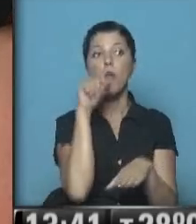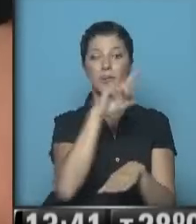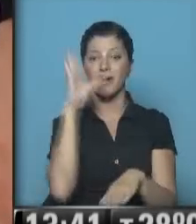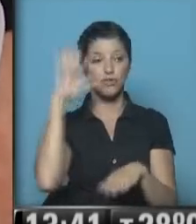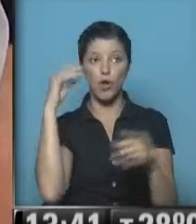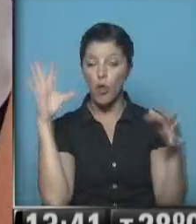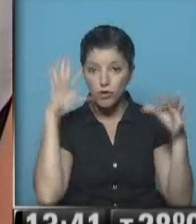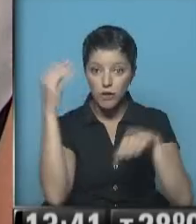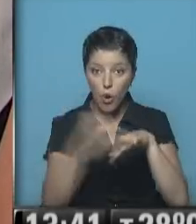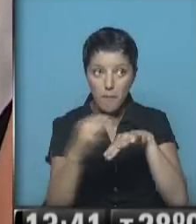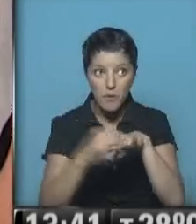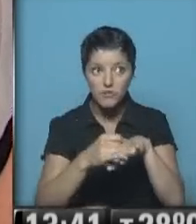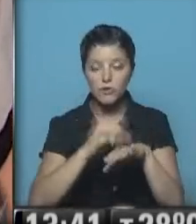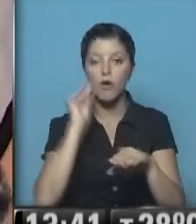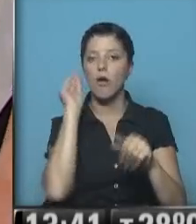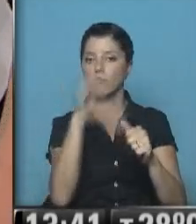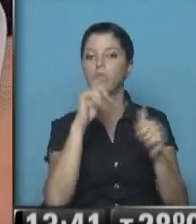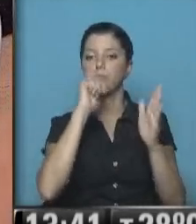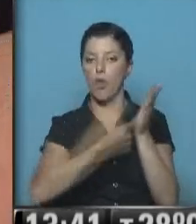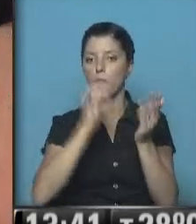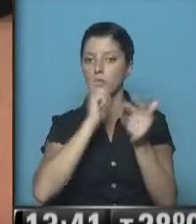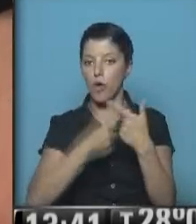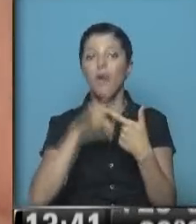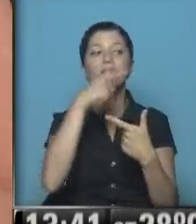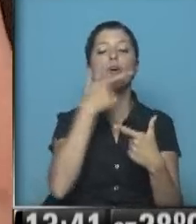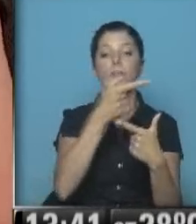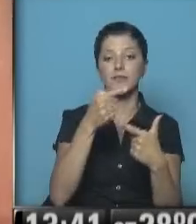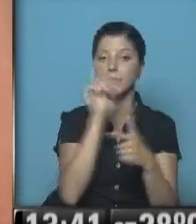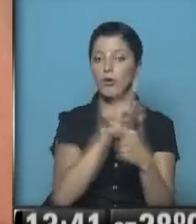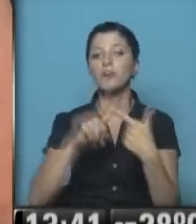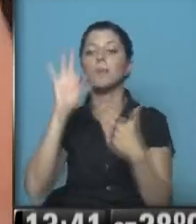compromisos, ni del desarme, ni no a la expansión de la OTAN. Bueno,